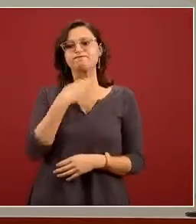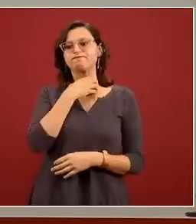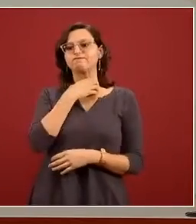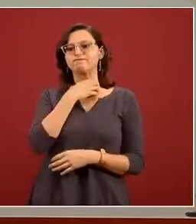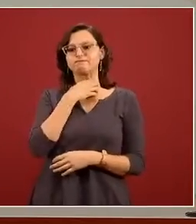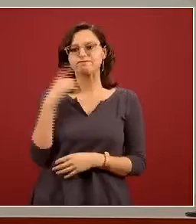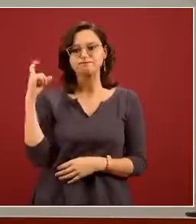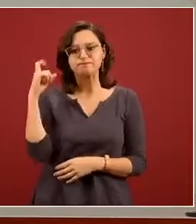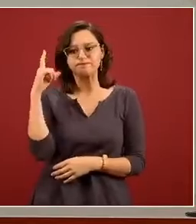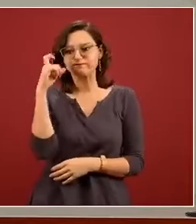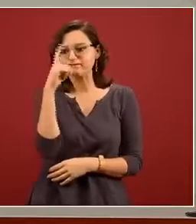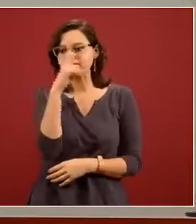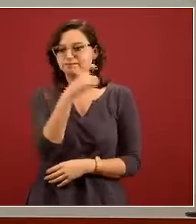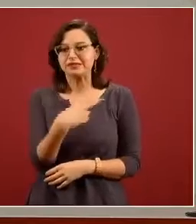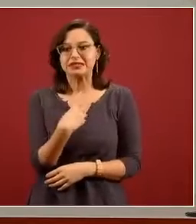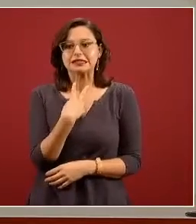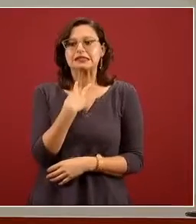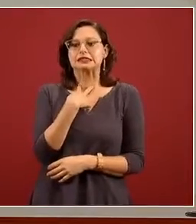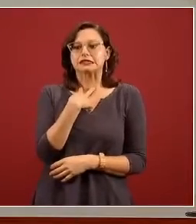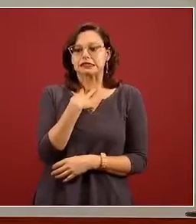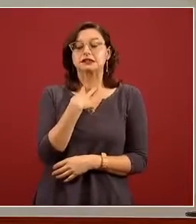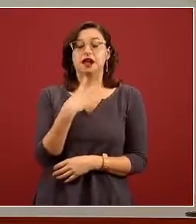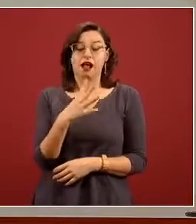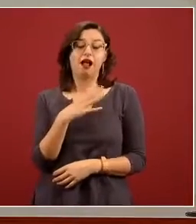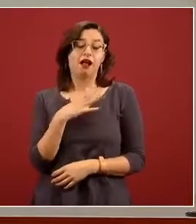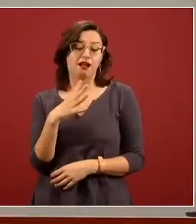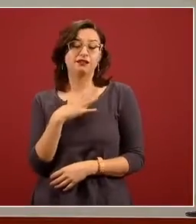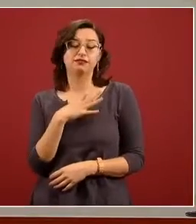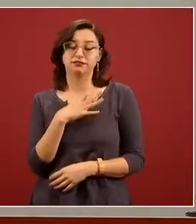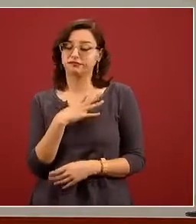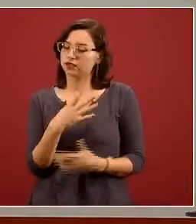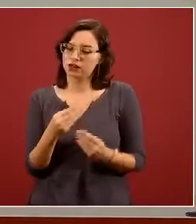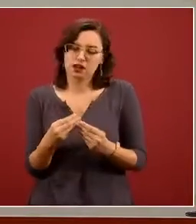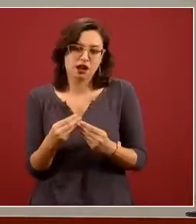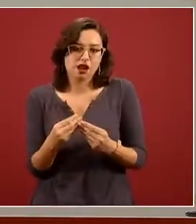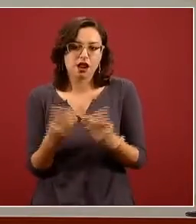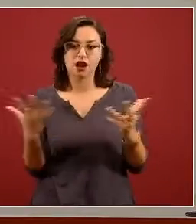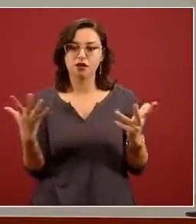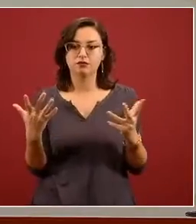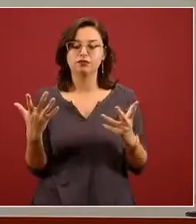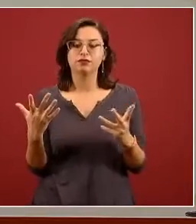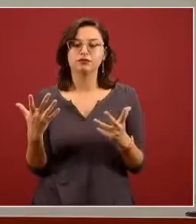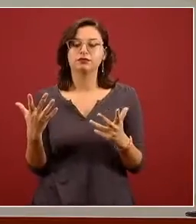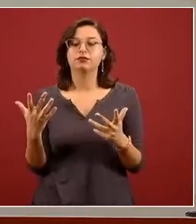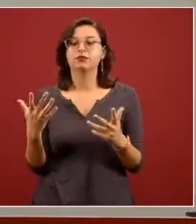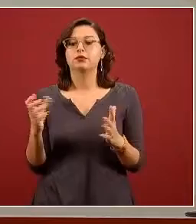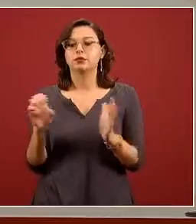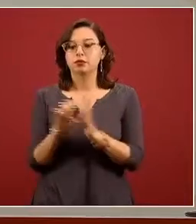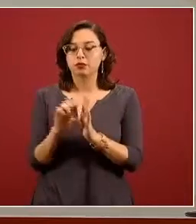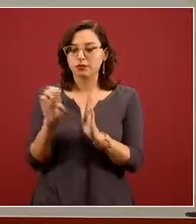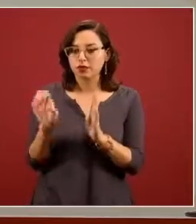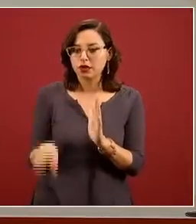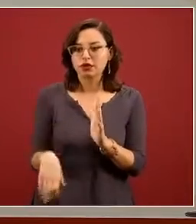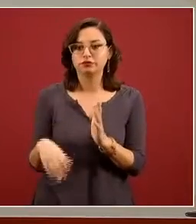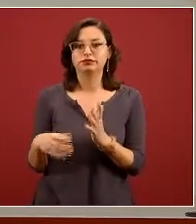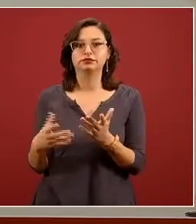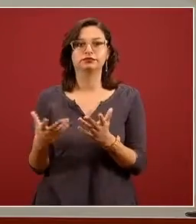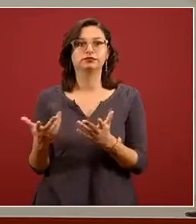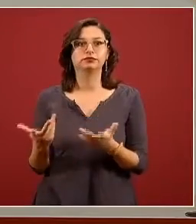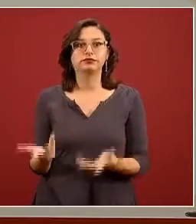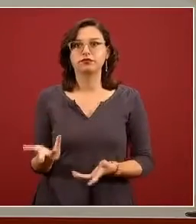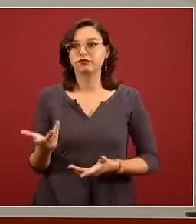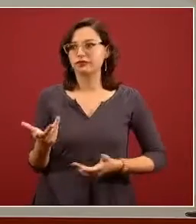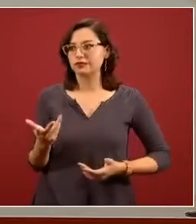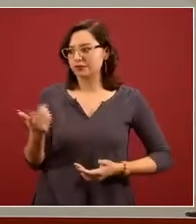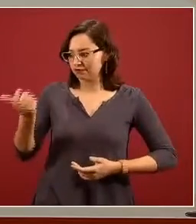estamos afectados por estas medidas. Estas medidas afectan, por ejemplo, la posibilidad de tener el